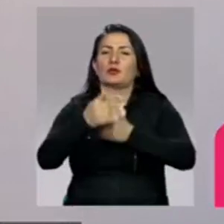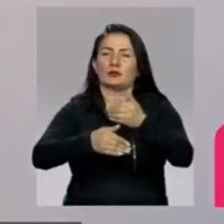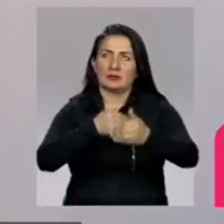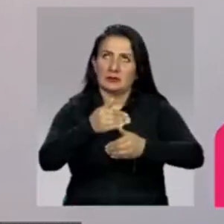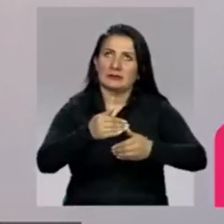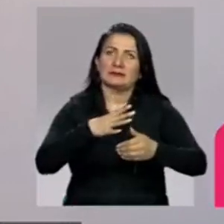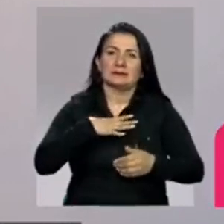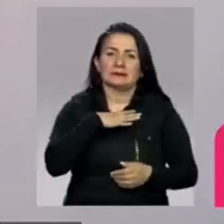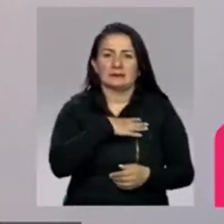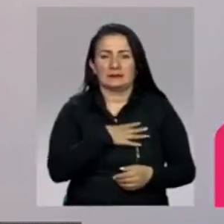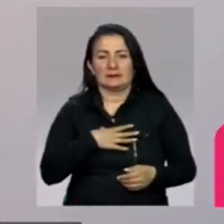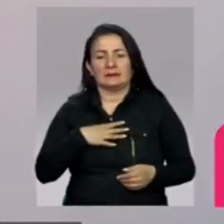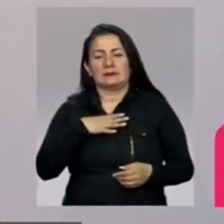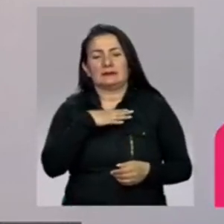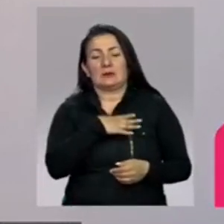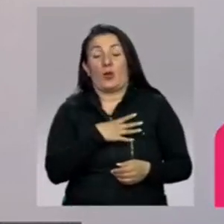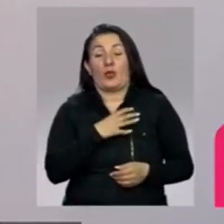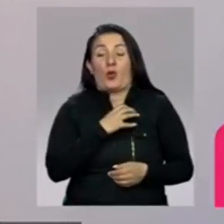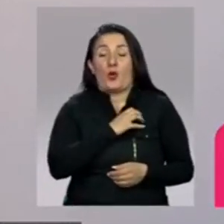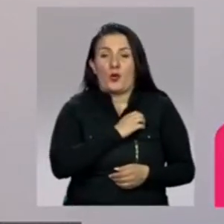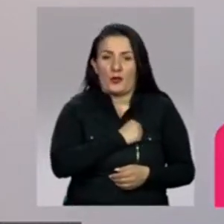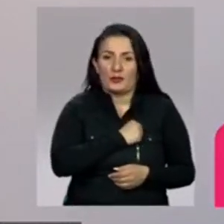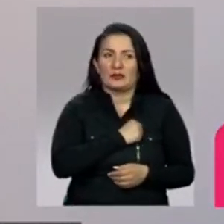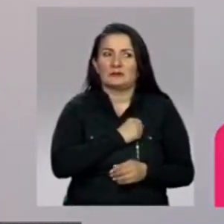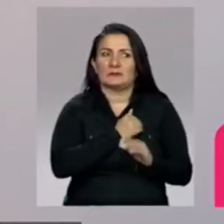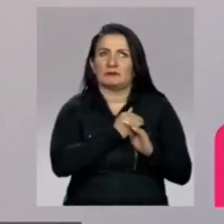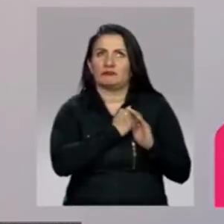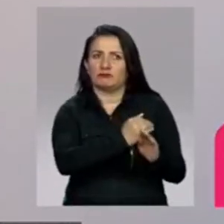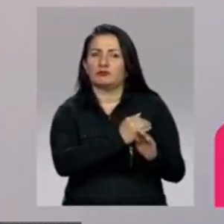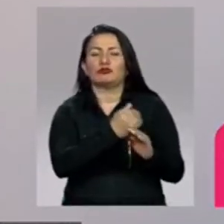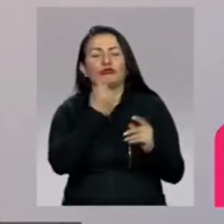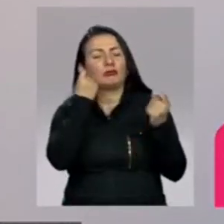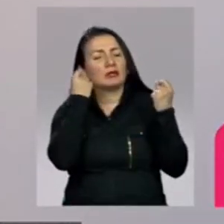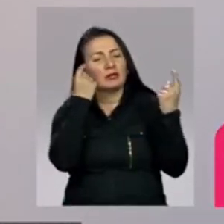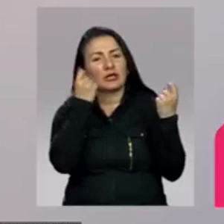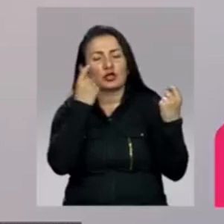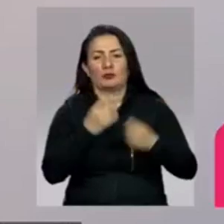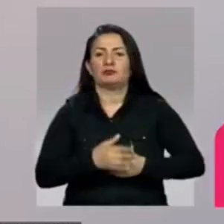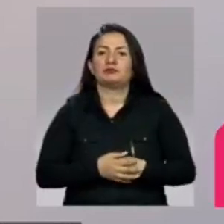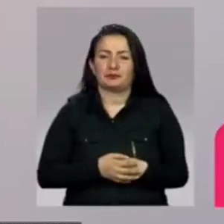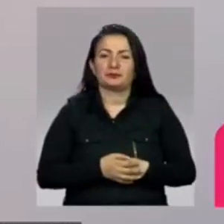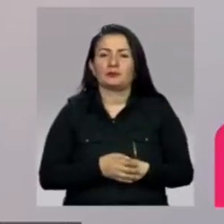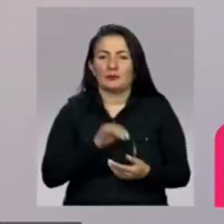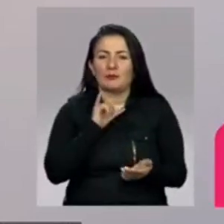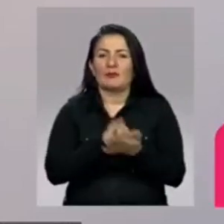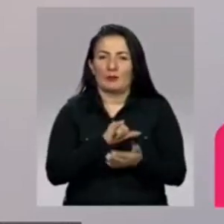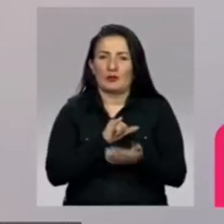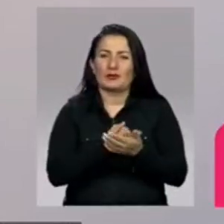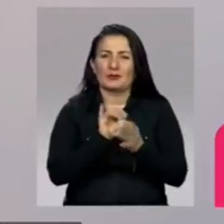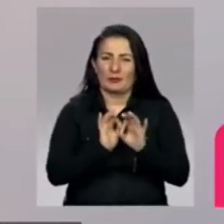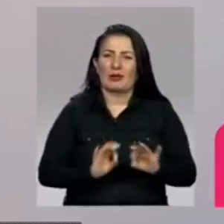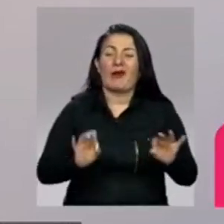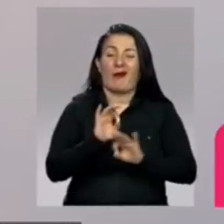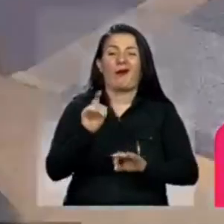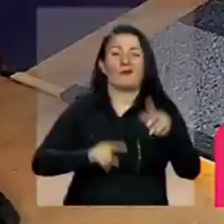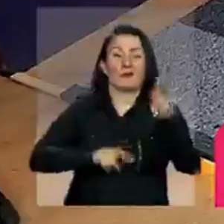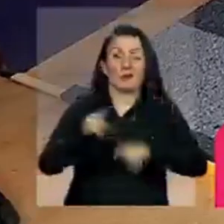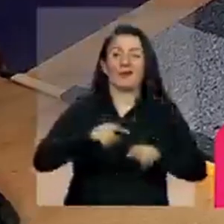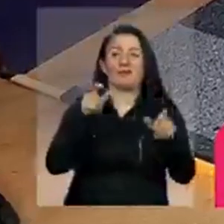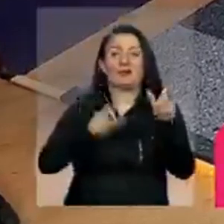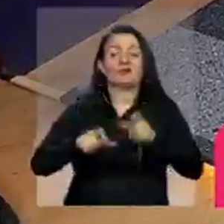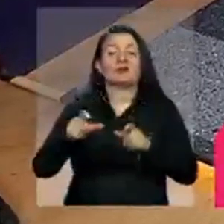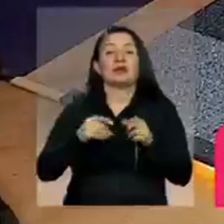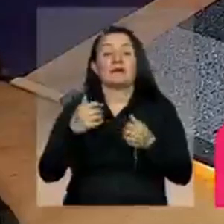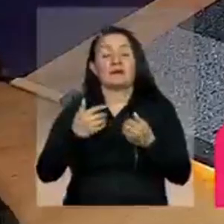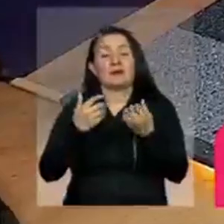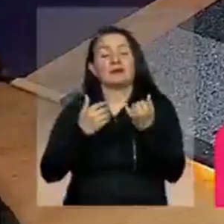muy incómodo y muchas veces doloroso, y uno rechaza lo que no entiende. Entonces, por eso la reacción de algunas personas de nuestra industria y